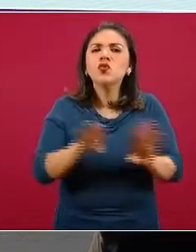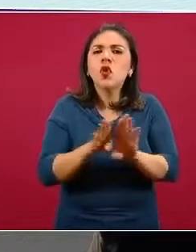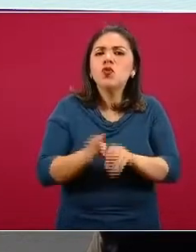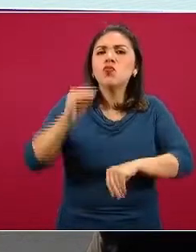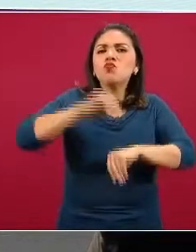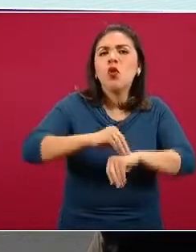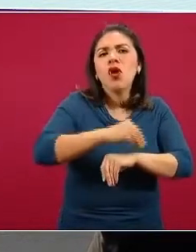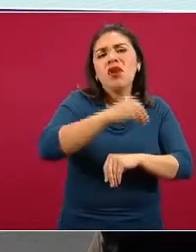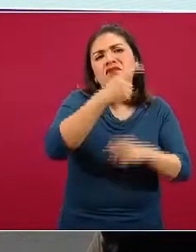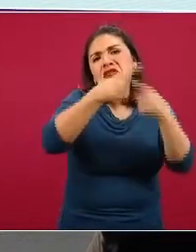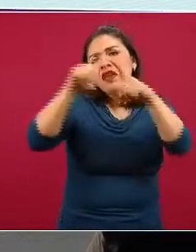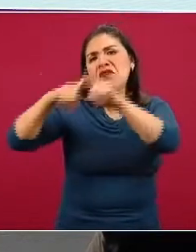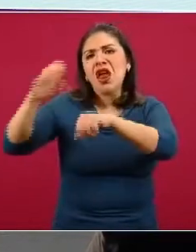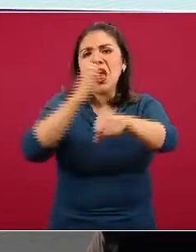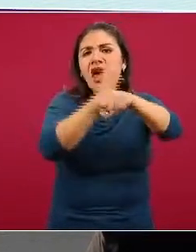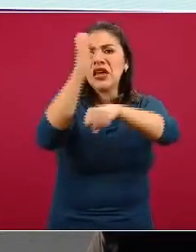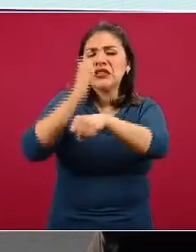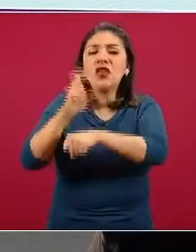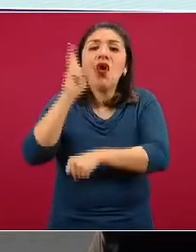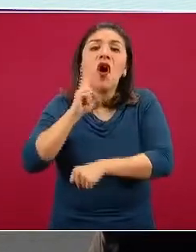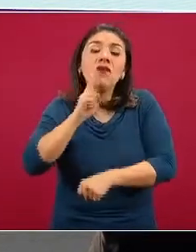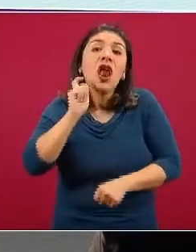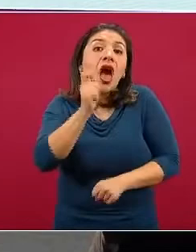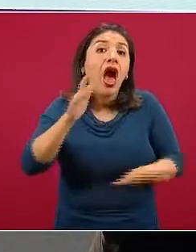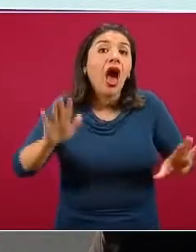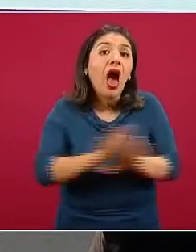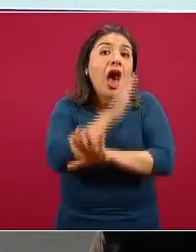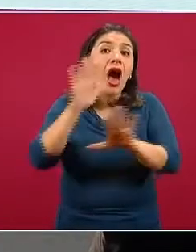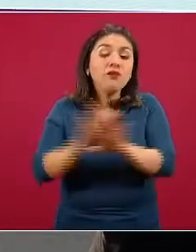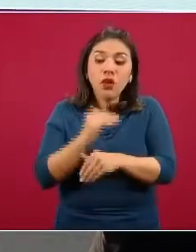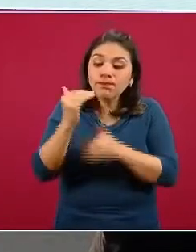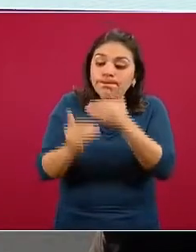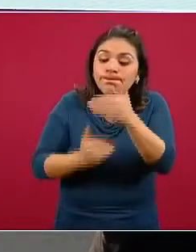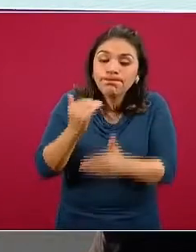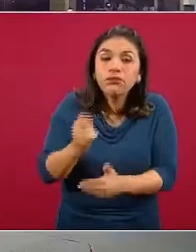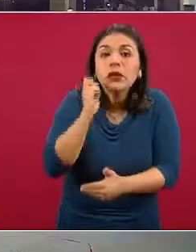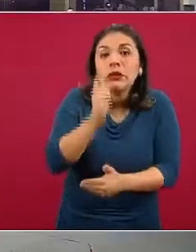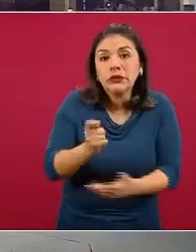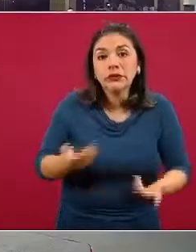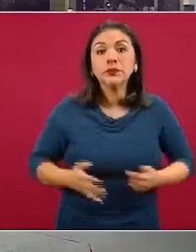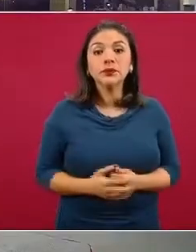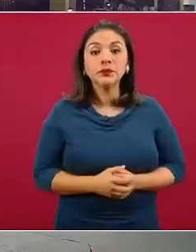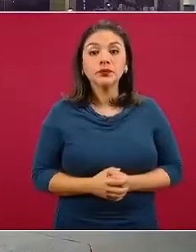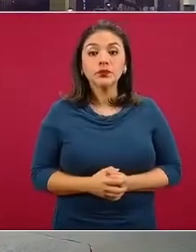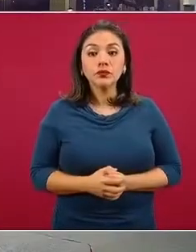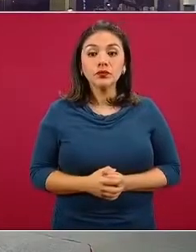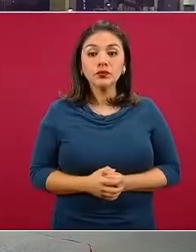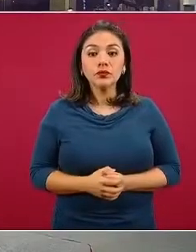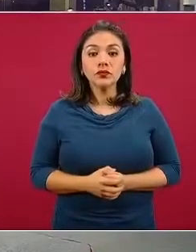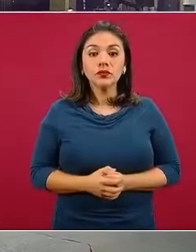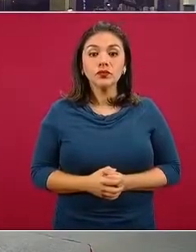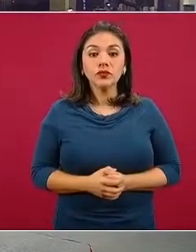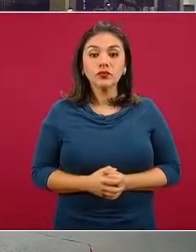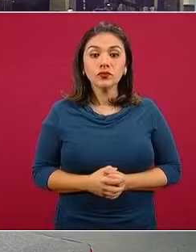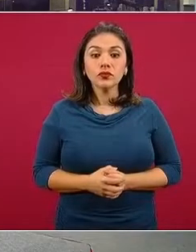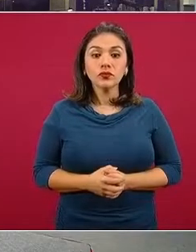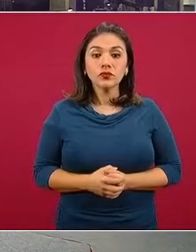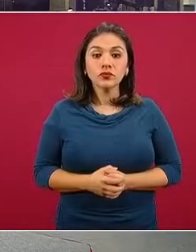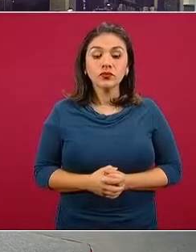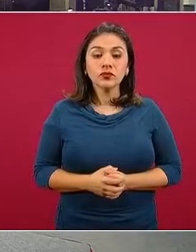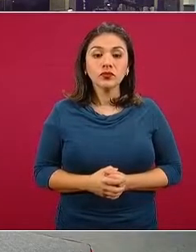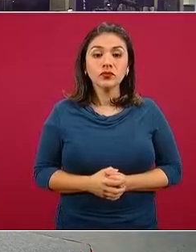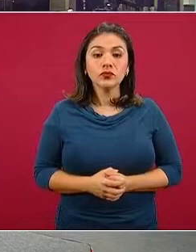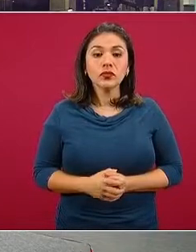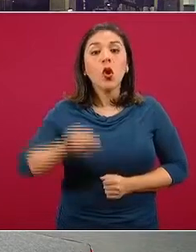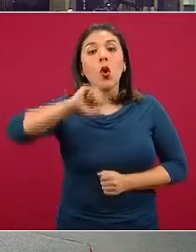para cada entidad y veremos los cambios que en su momento se han producido. Vamos a pasar a un siguiente grupo de